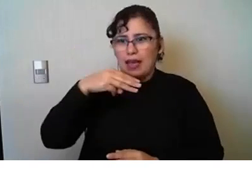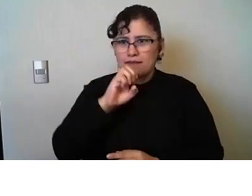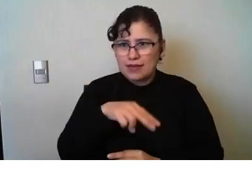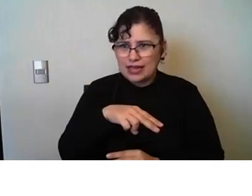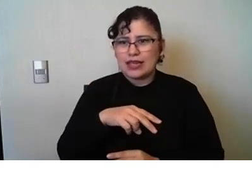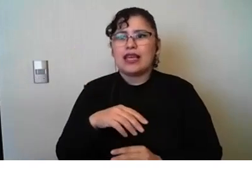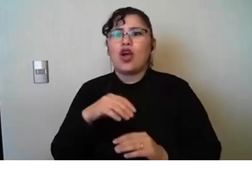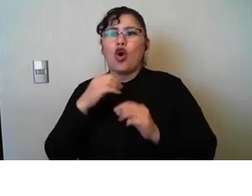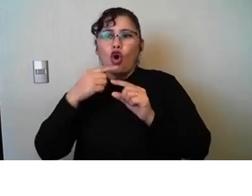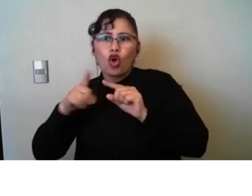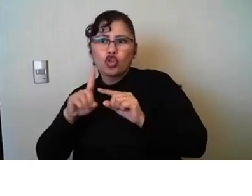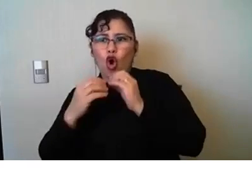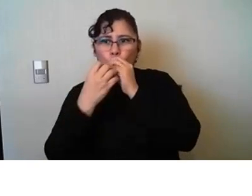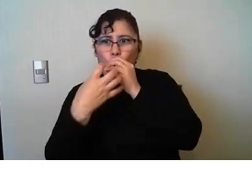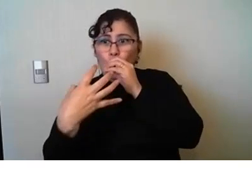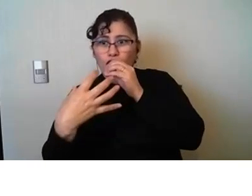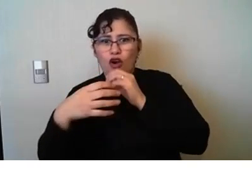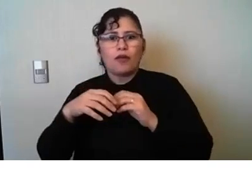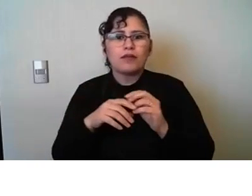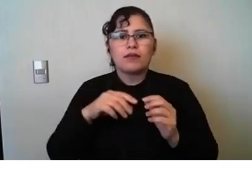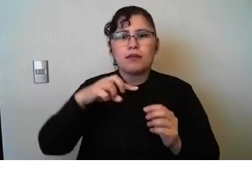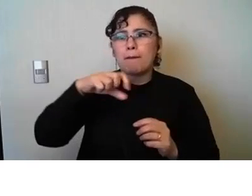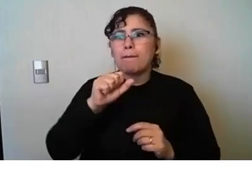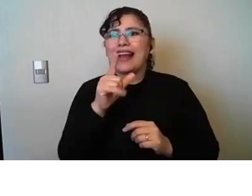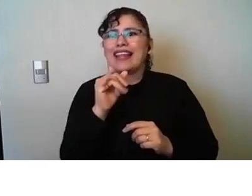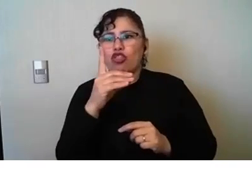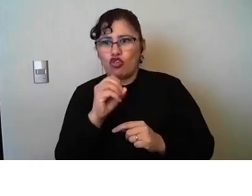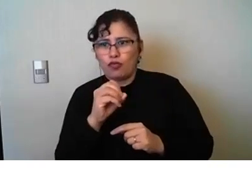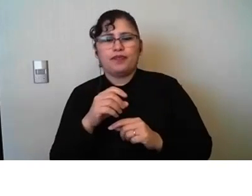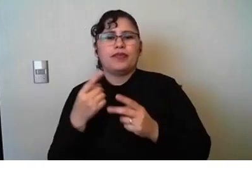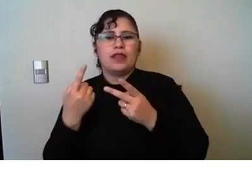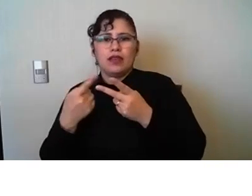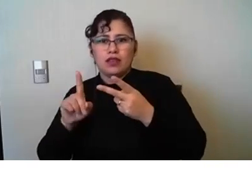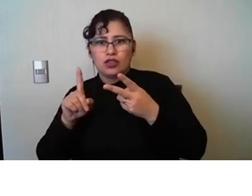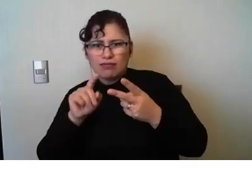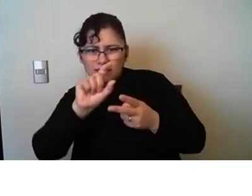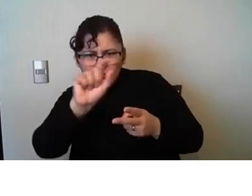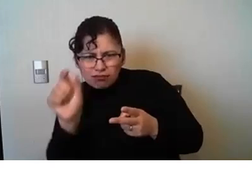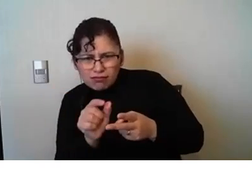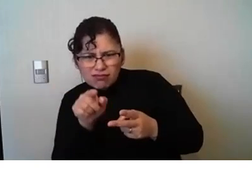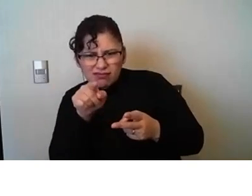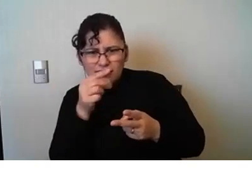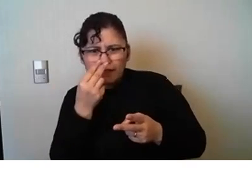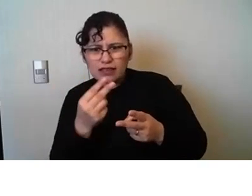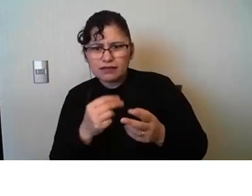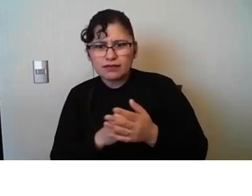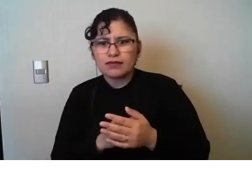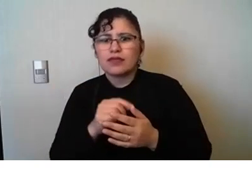Pero desde la vista lateral, lo que solamente observamos es parte de este núcleo que está marcado como un